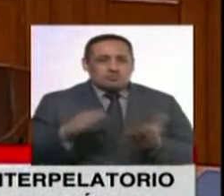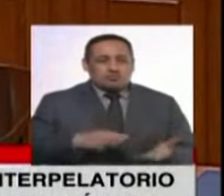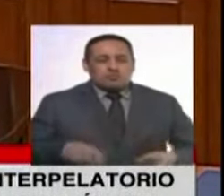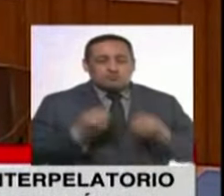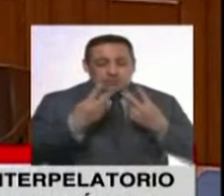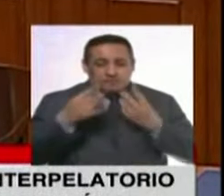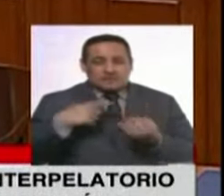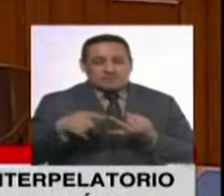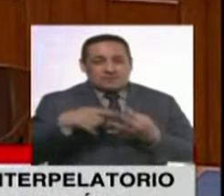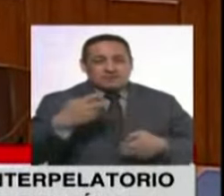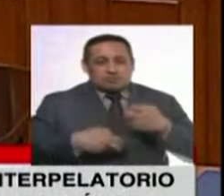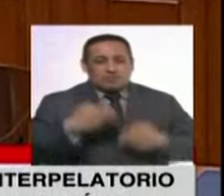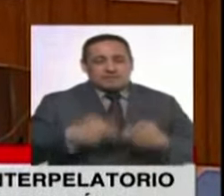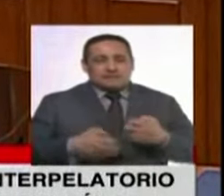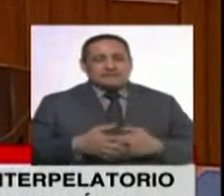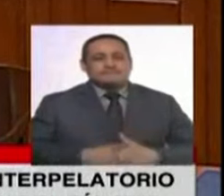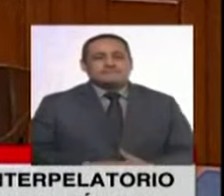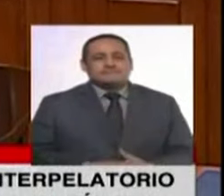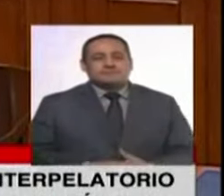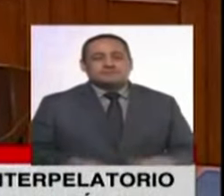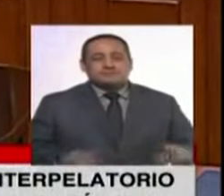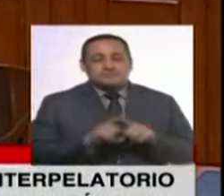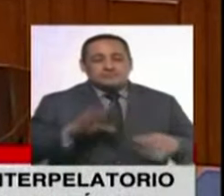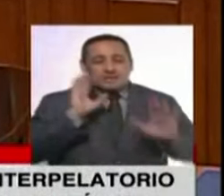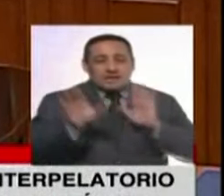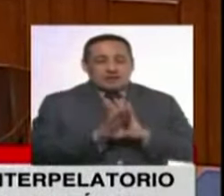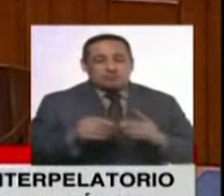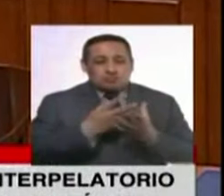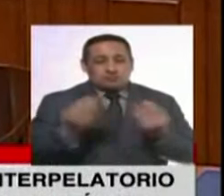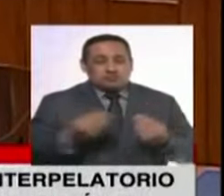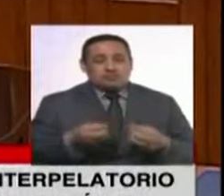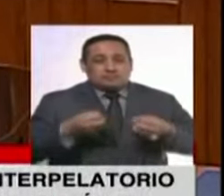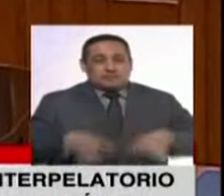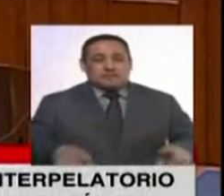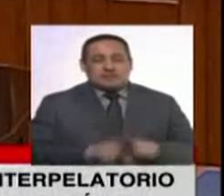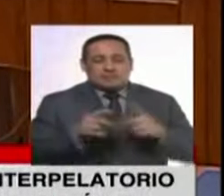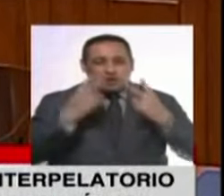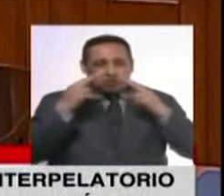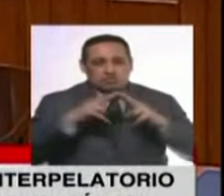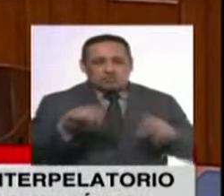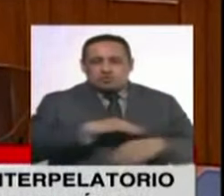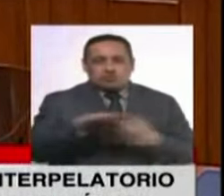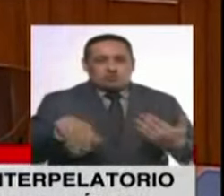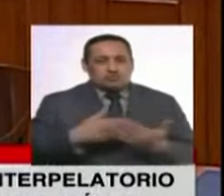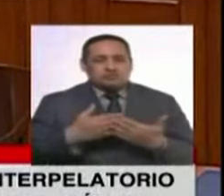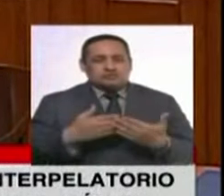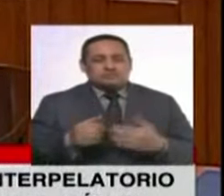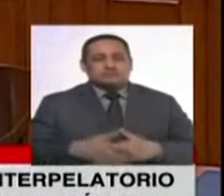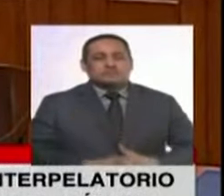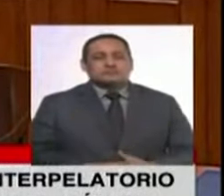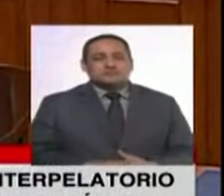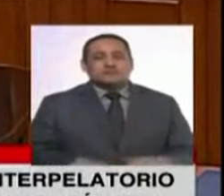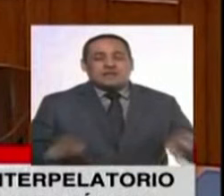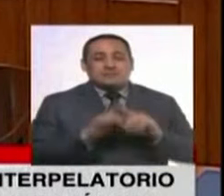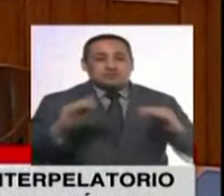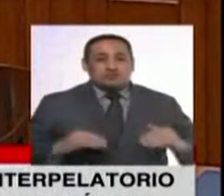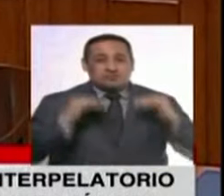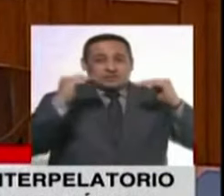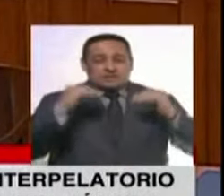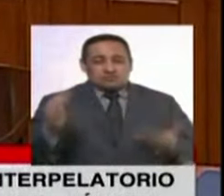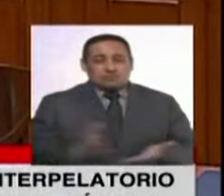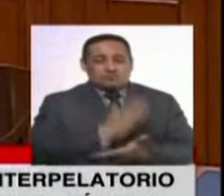casos como estos los ejemplos sobran y son conocidos por todas y todos superar